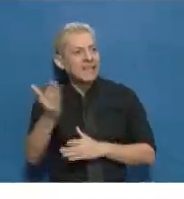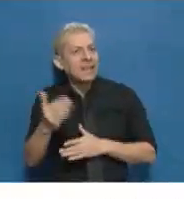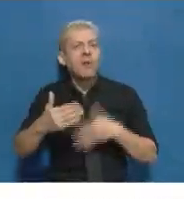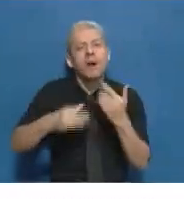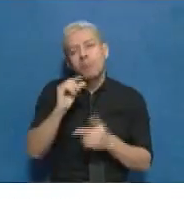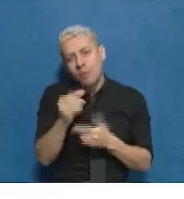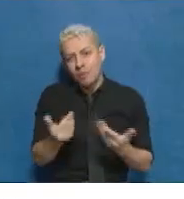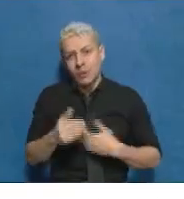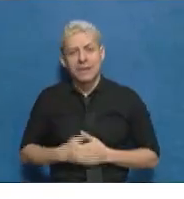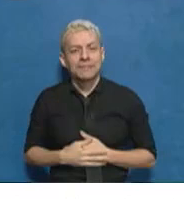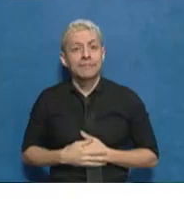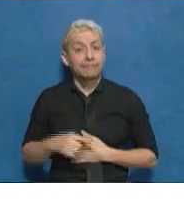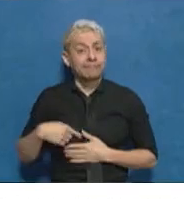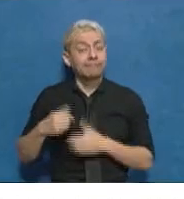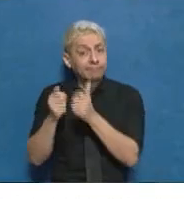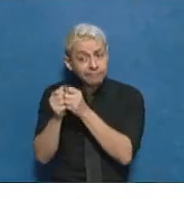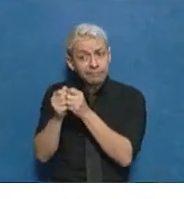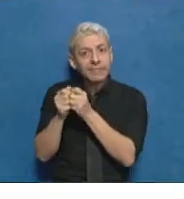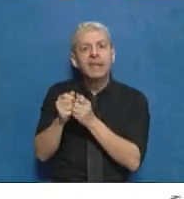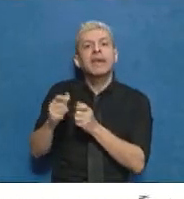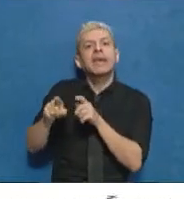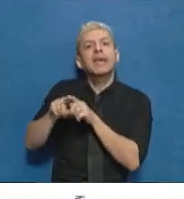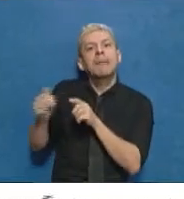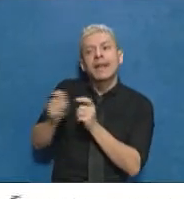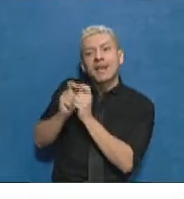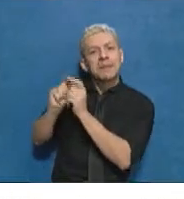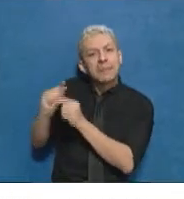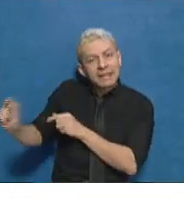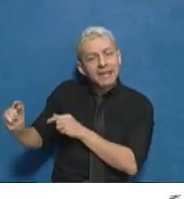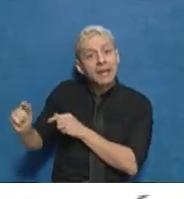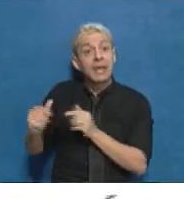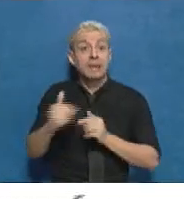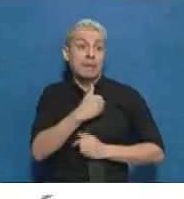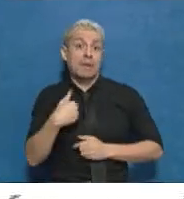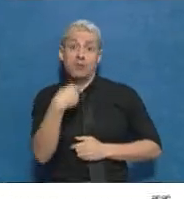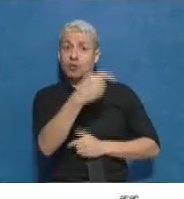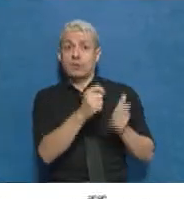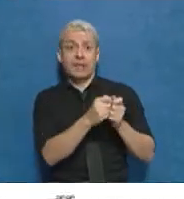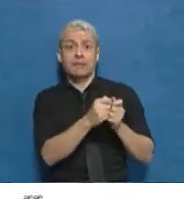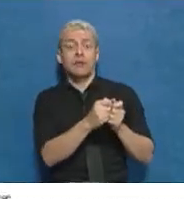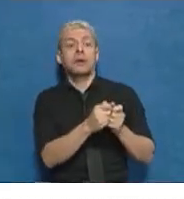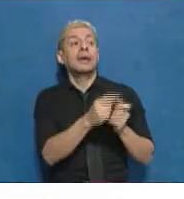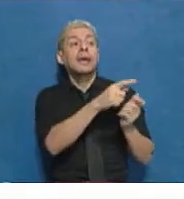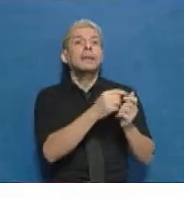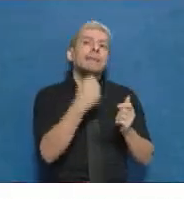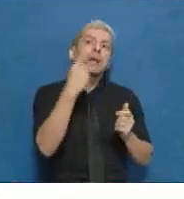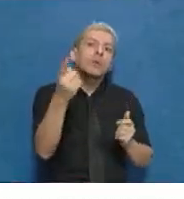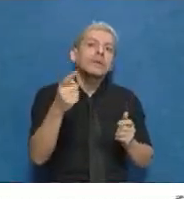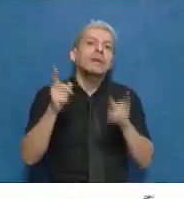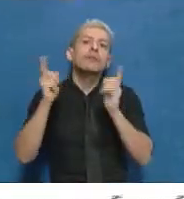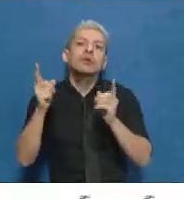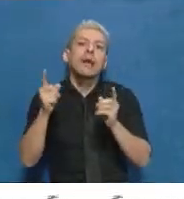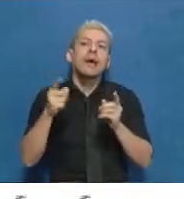poco. Yo tengo un teléfono, se lo presta mi hermano, y mi mamá tiene el otro que le pregunta a la señora si hizo bien la